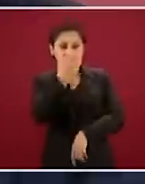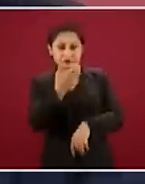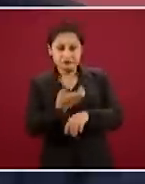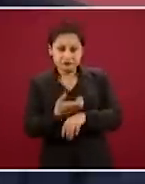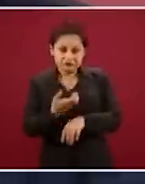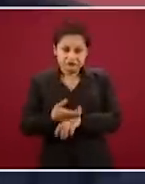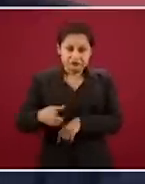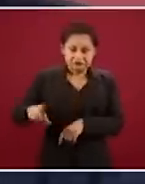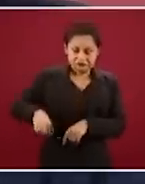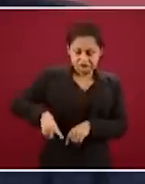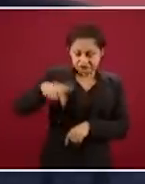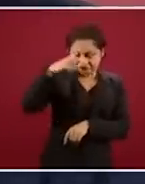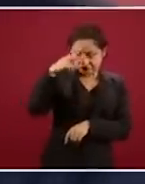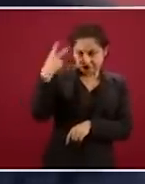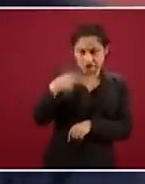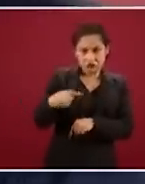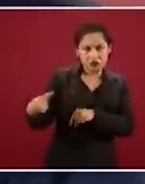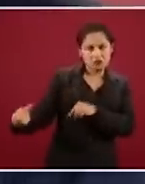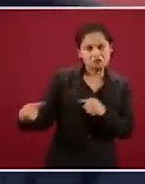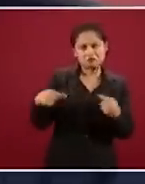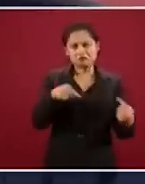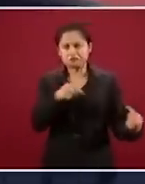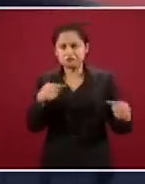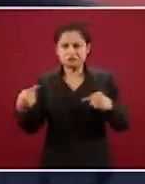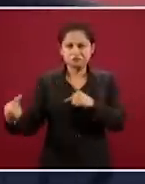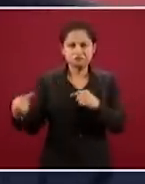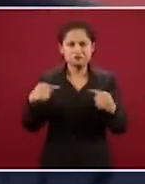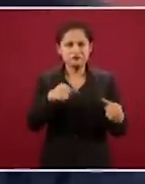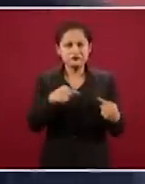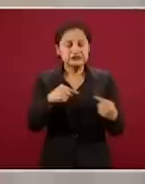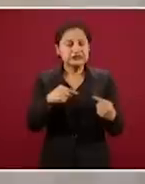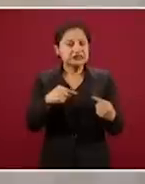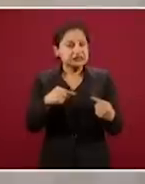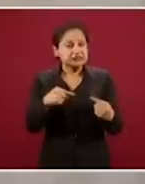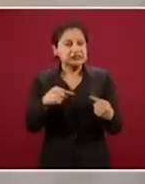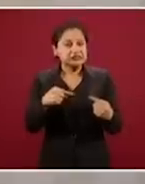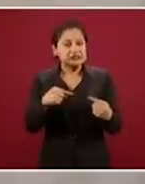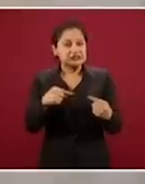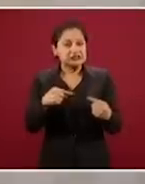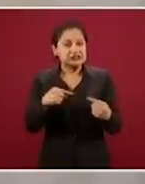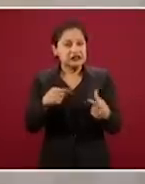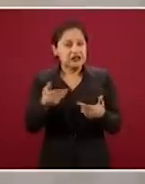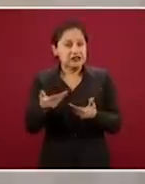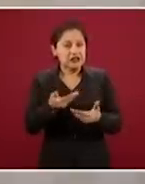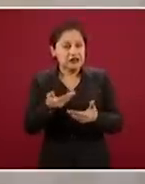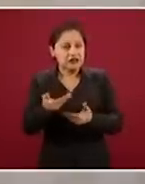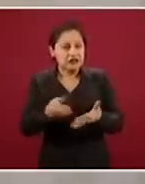con el gobierno de Estados Unidos y no se hubiese firmado el tratado,